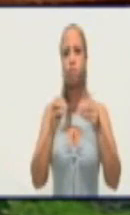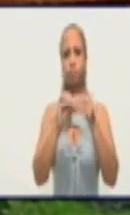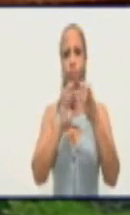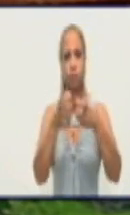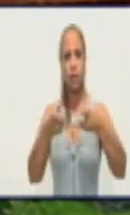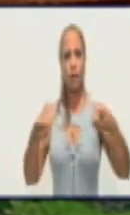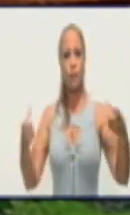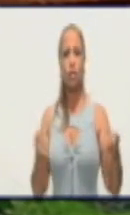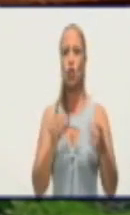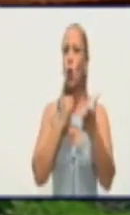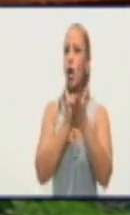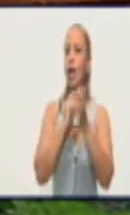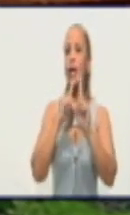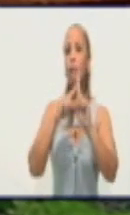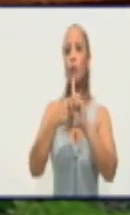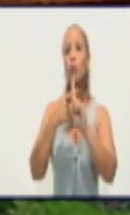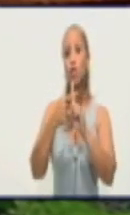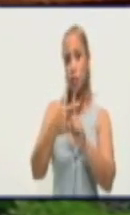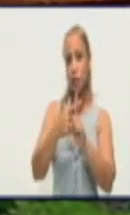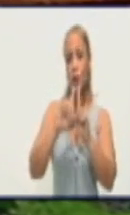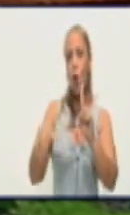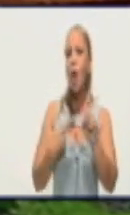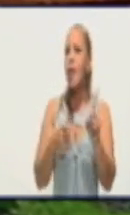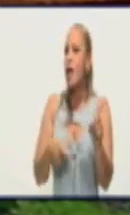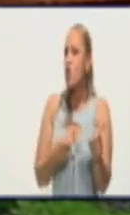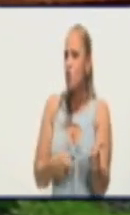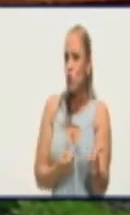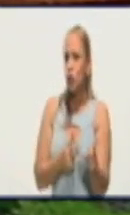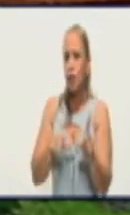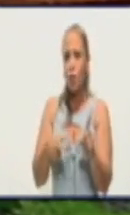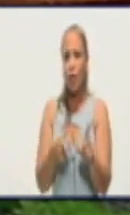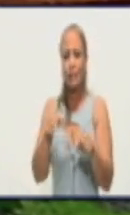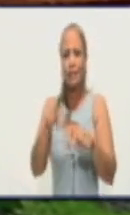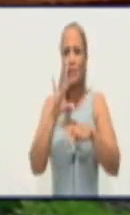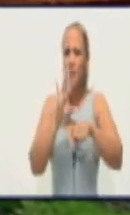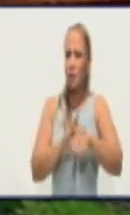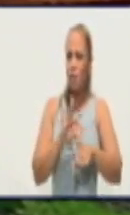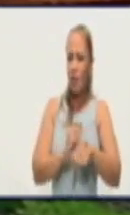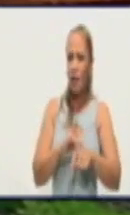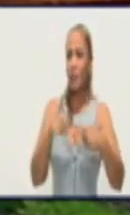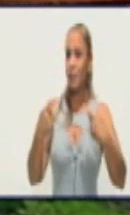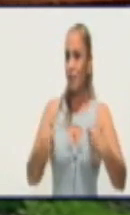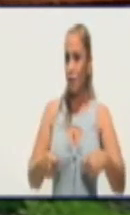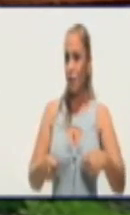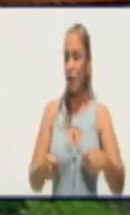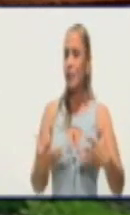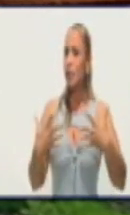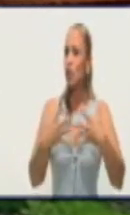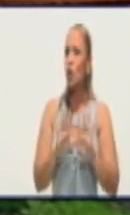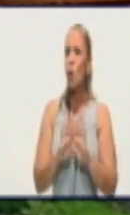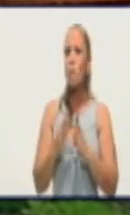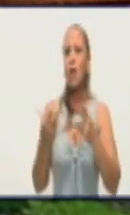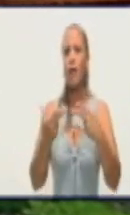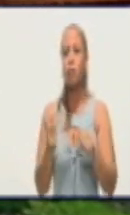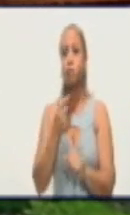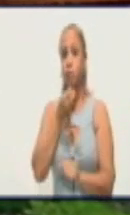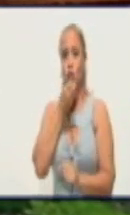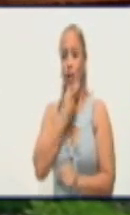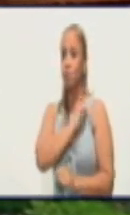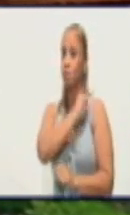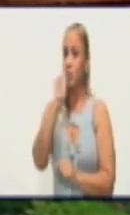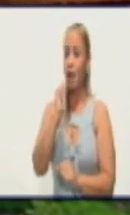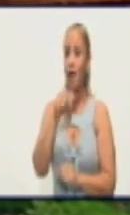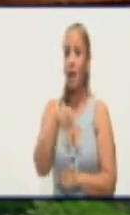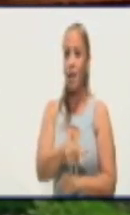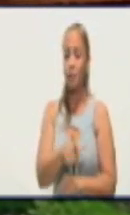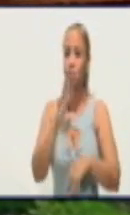tanto, yo creo que la lucha contra esta enfermedad debe ser entre todos para poderle ganar la batalla a